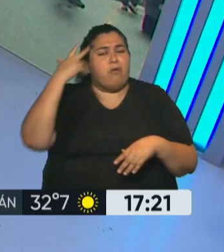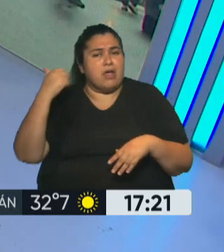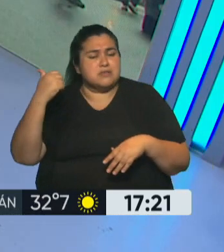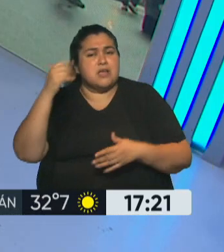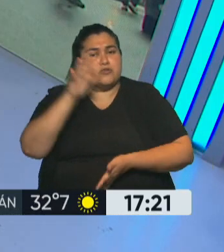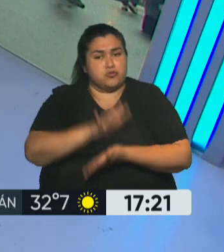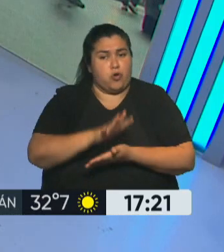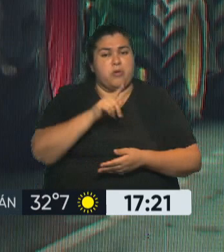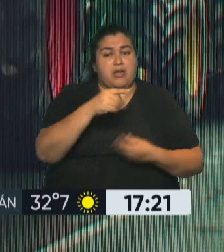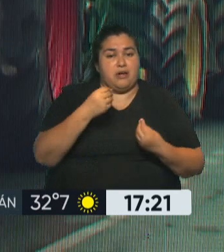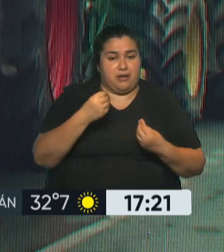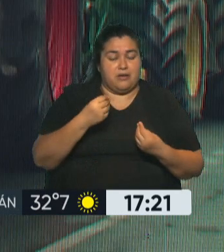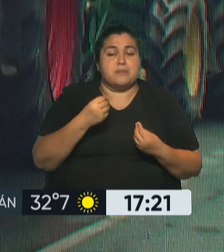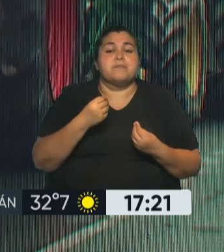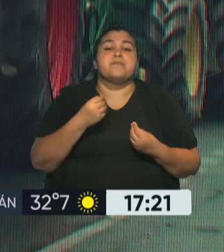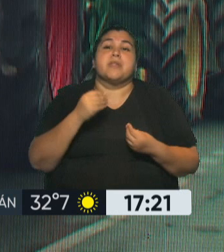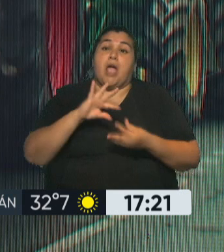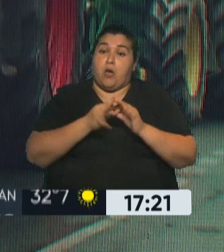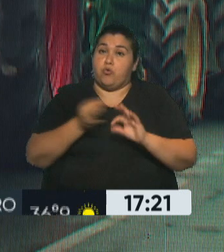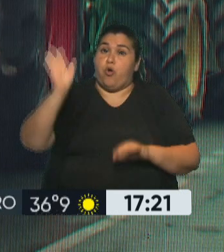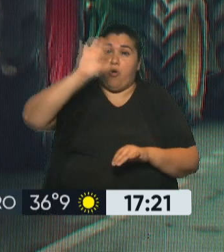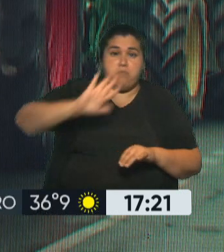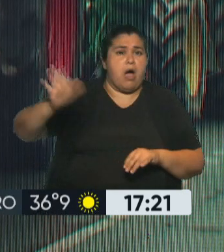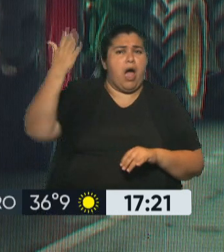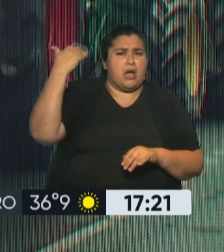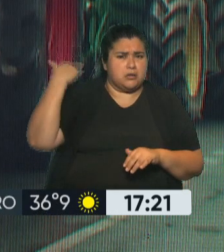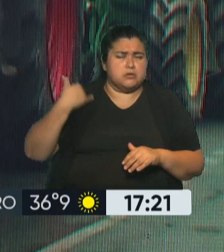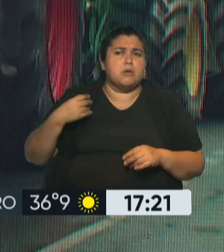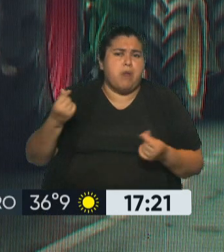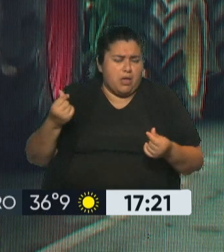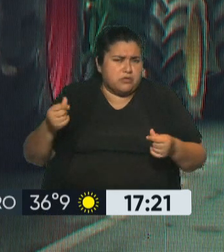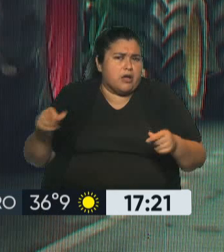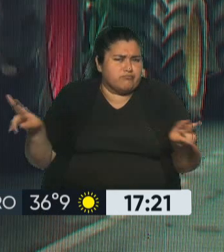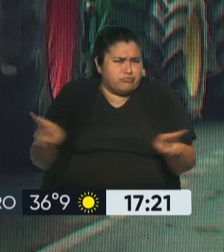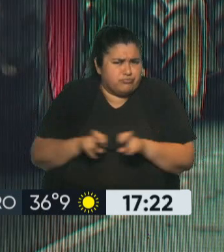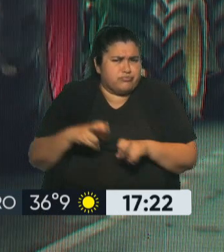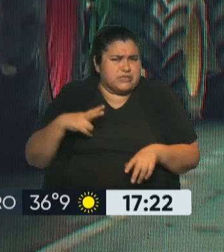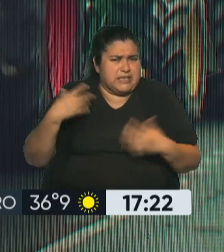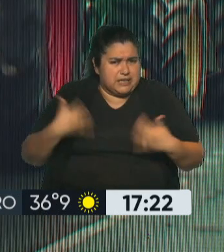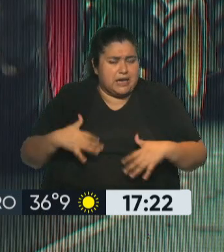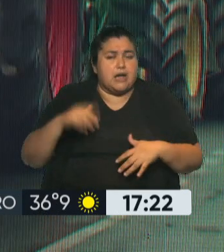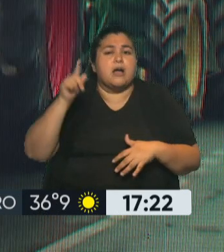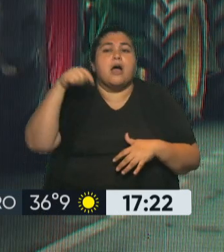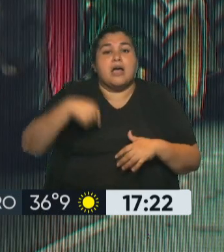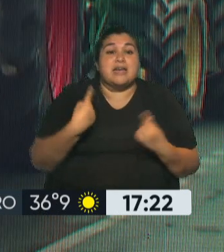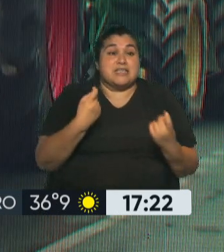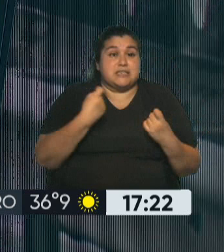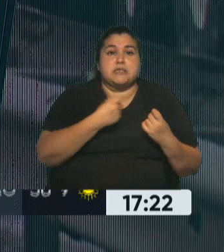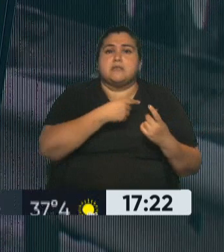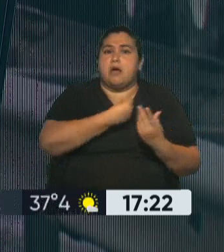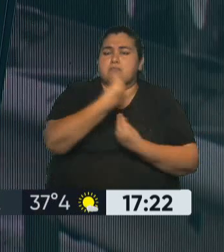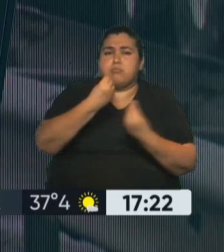están pagando los vicios de una Europa que fue en su momento muy rica y que necesitó de la inmigración, y que ahora que entra en